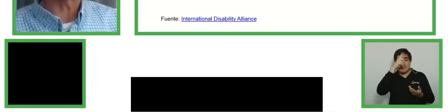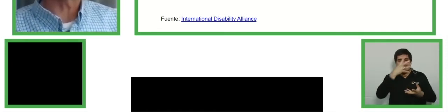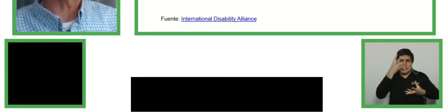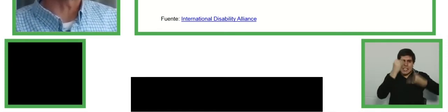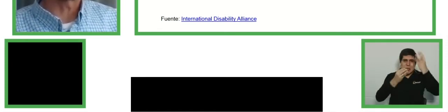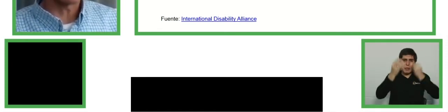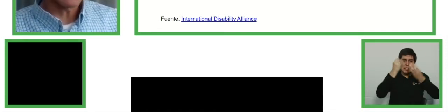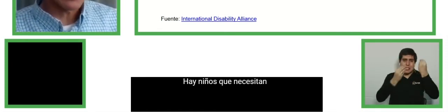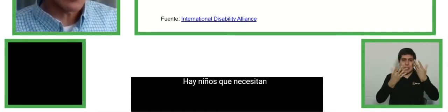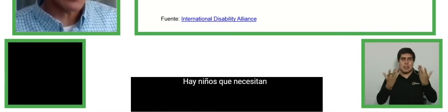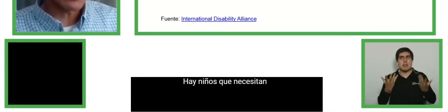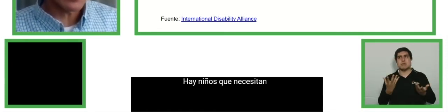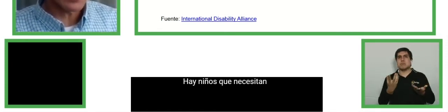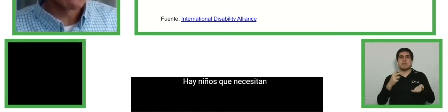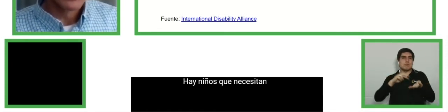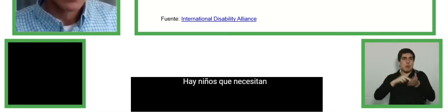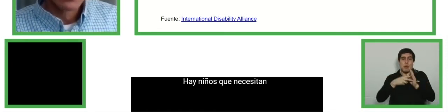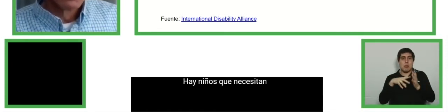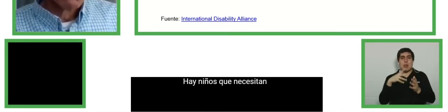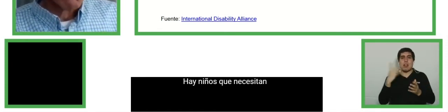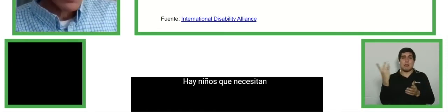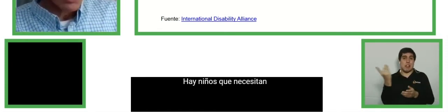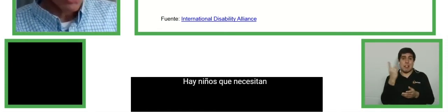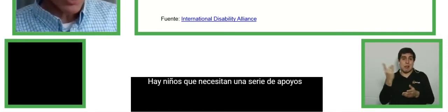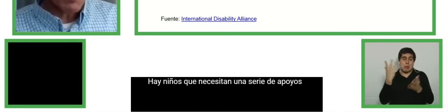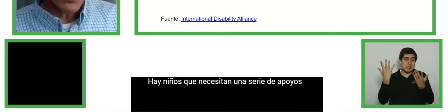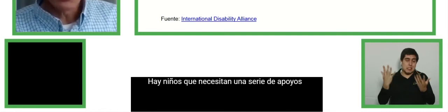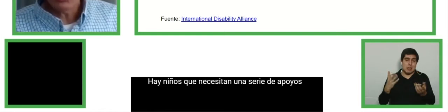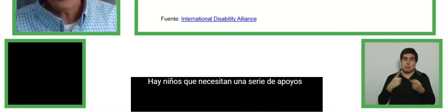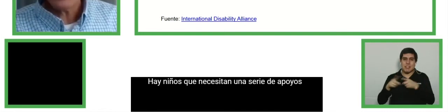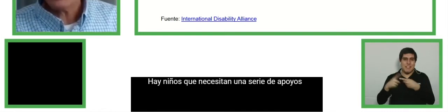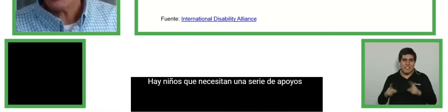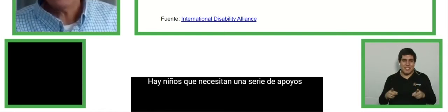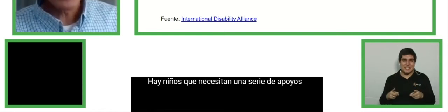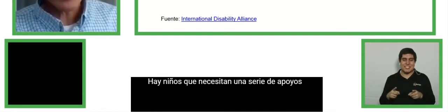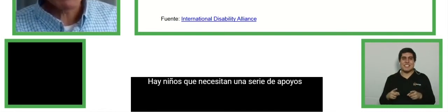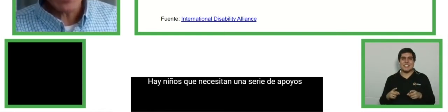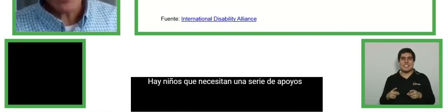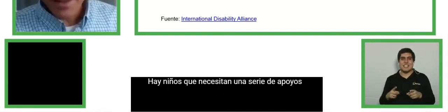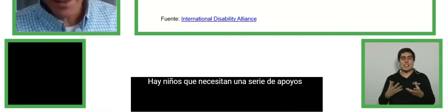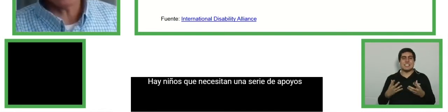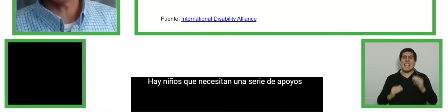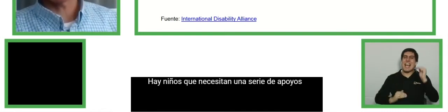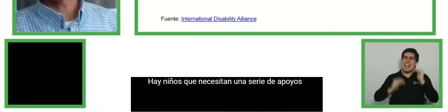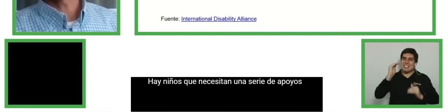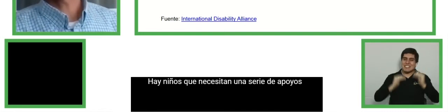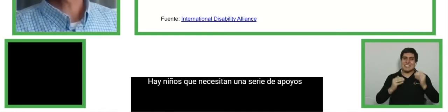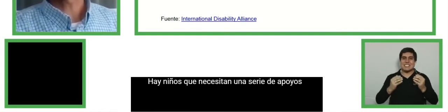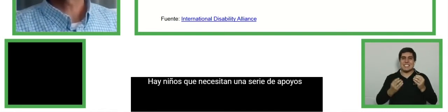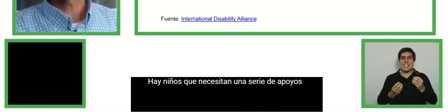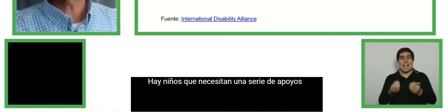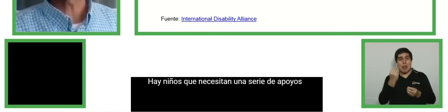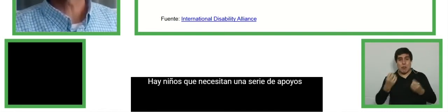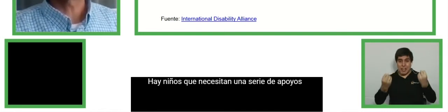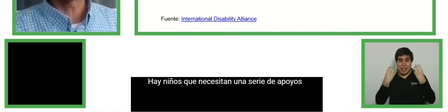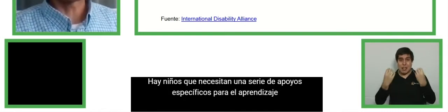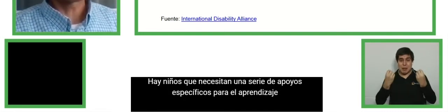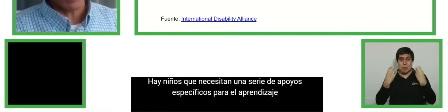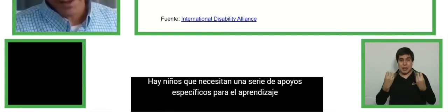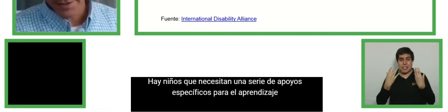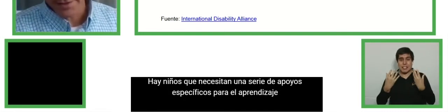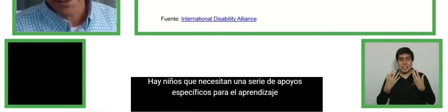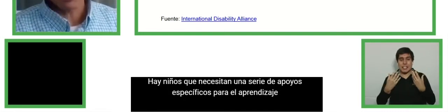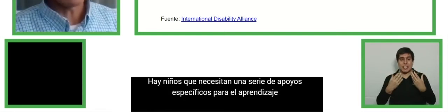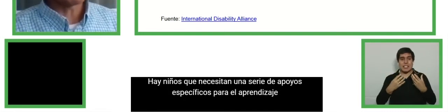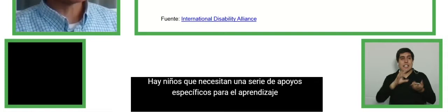por cuestiones de discapacidad, etcétera. Con lo cual, pues no todas esas buenas prácticas que se han desarrollado valen en todos